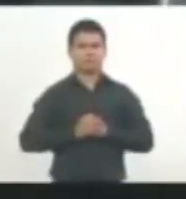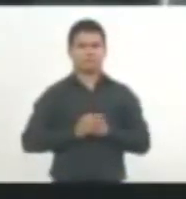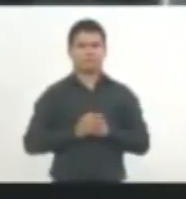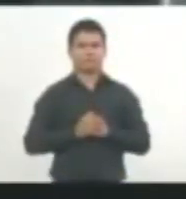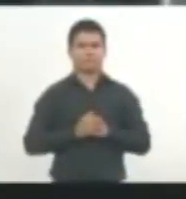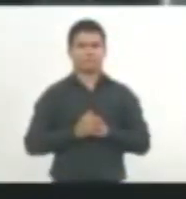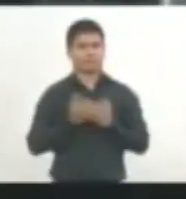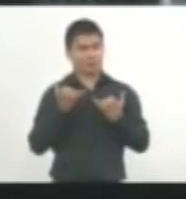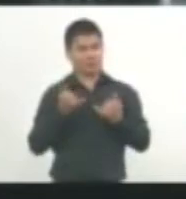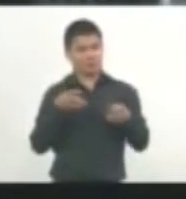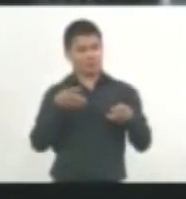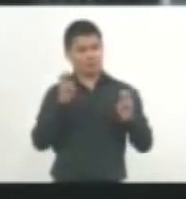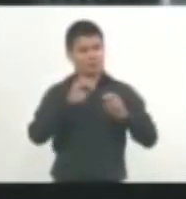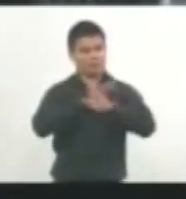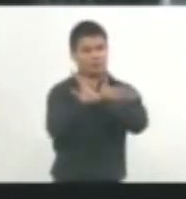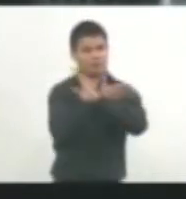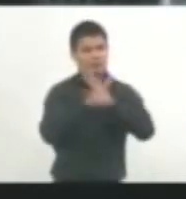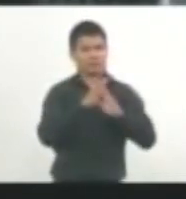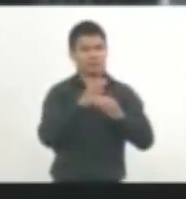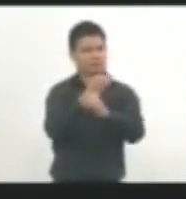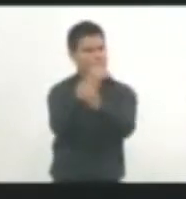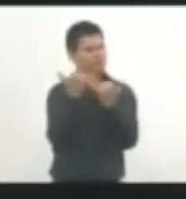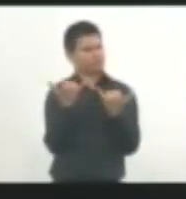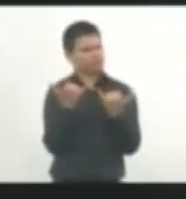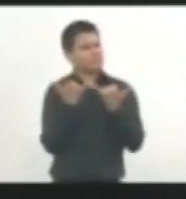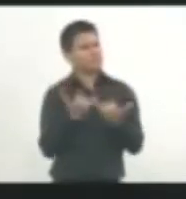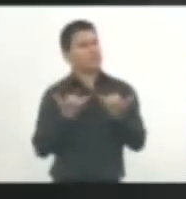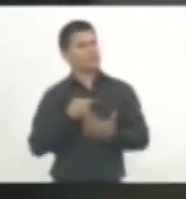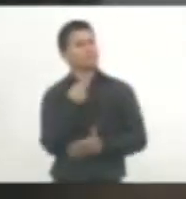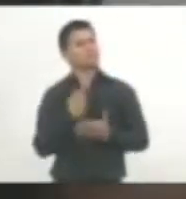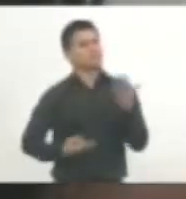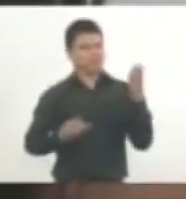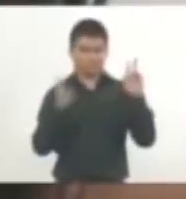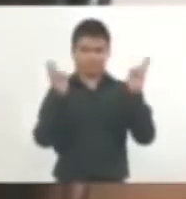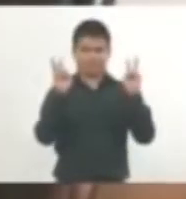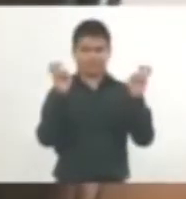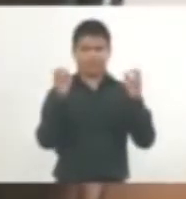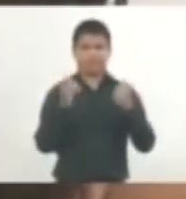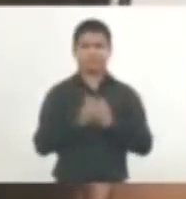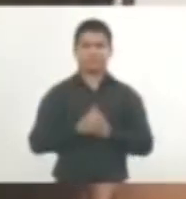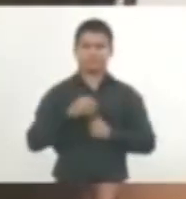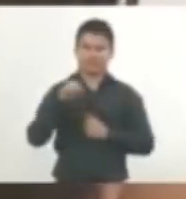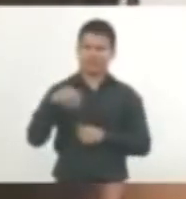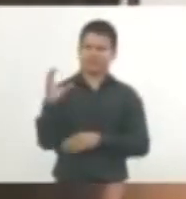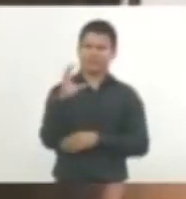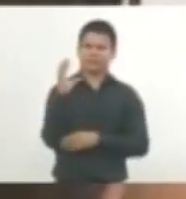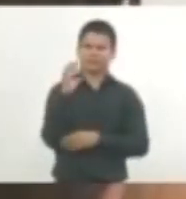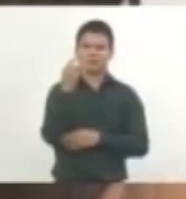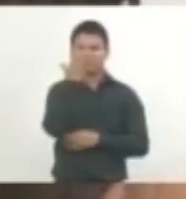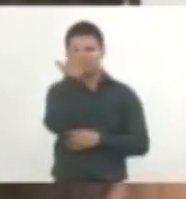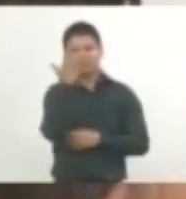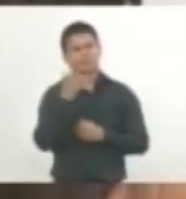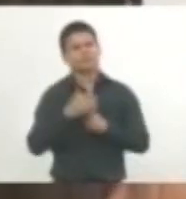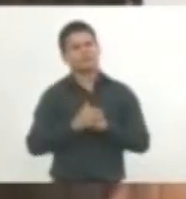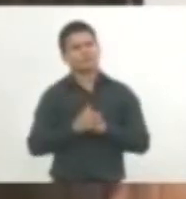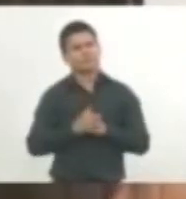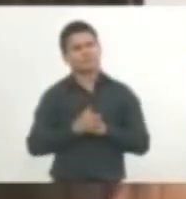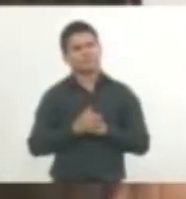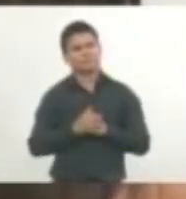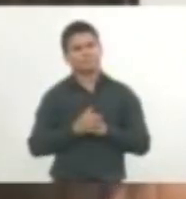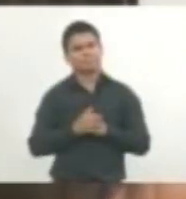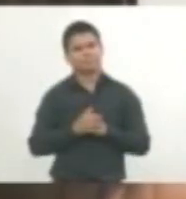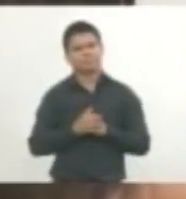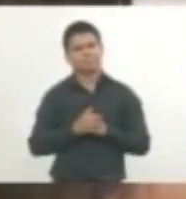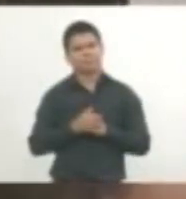Llega con su nueva canción, ¿Y ahora qué?, compuesta por el compositor Dani Mazo. Estoy aquí en Colombia porque empecé